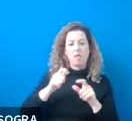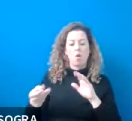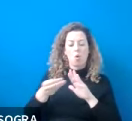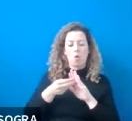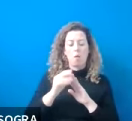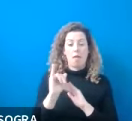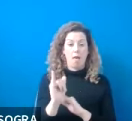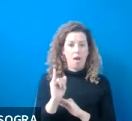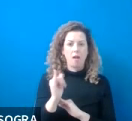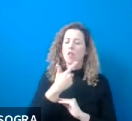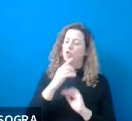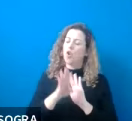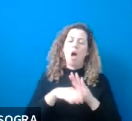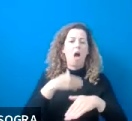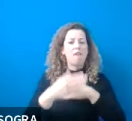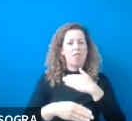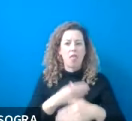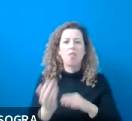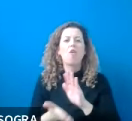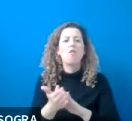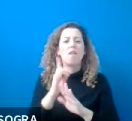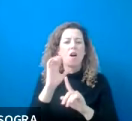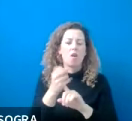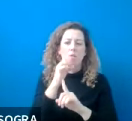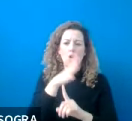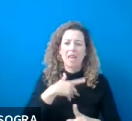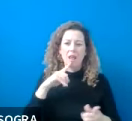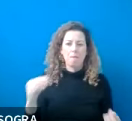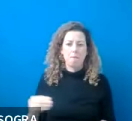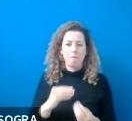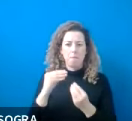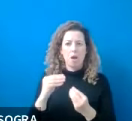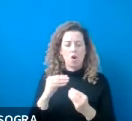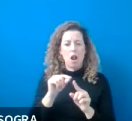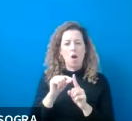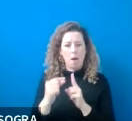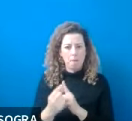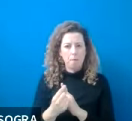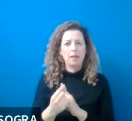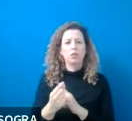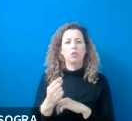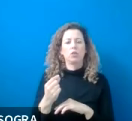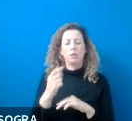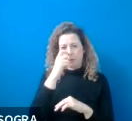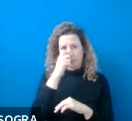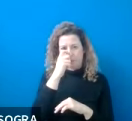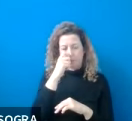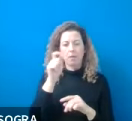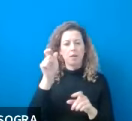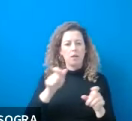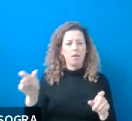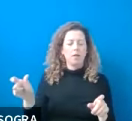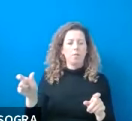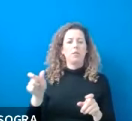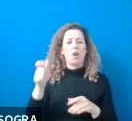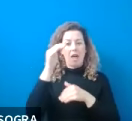pues seguimos avanzando hacia ella porque seguimos pudiendo mejorar estos aspectos de humanización, este incorporar, este tener en cuenta las personas y todos